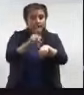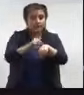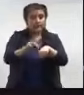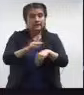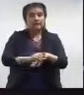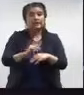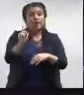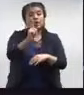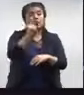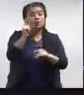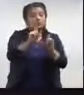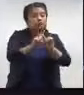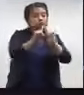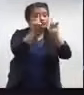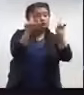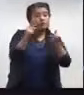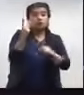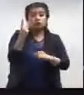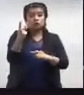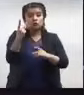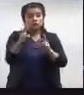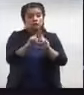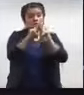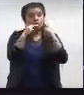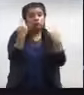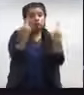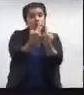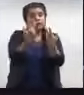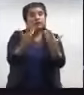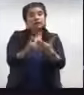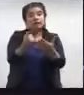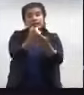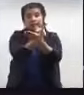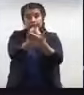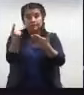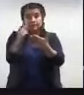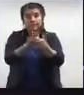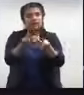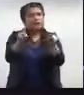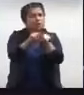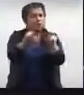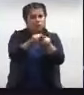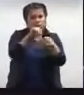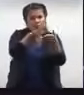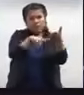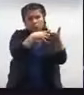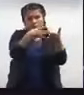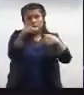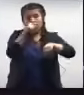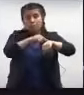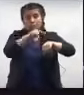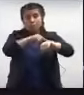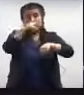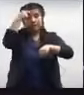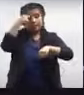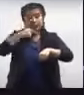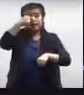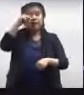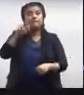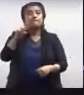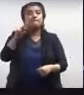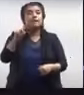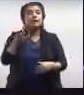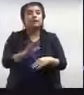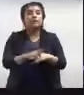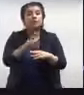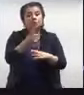La única diferencia son dos sesiones siempre durante la semana en el mismo horario y el día martes como